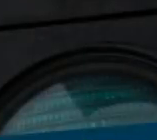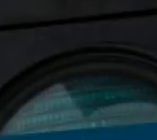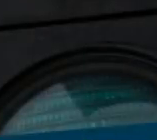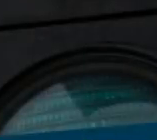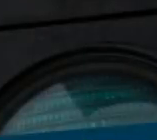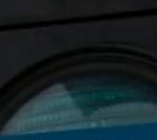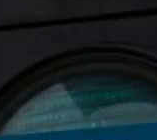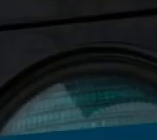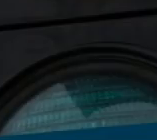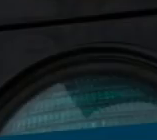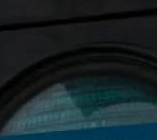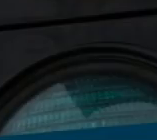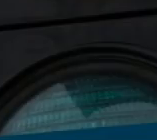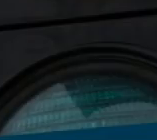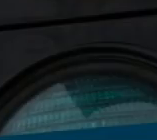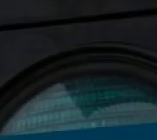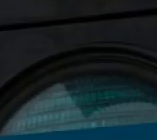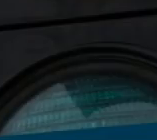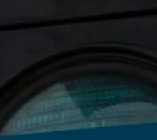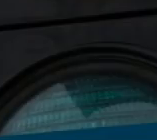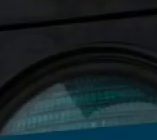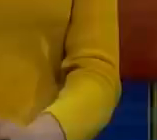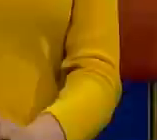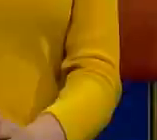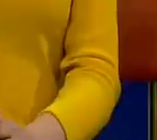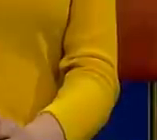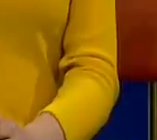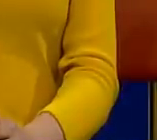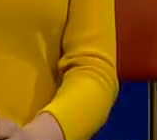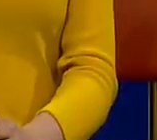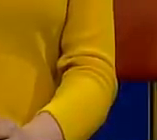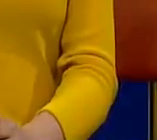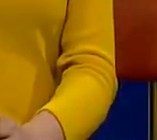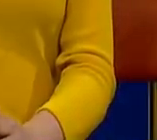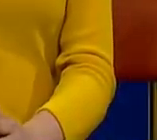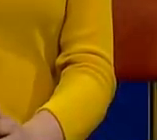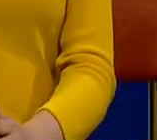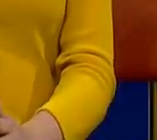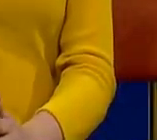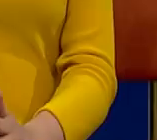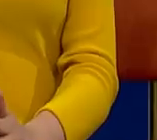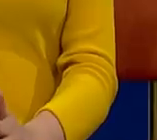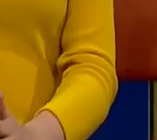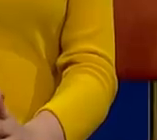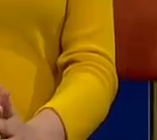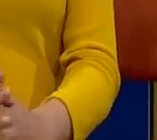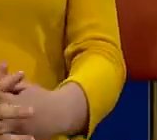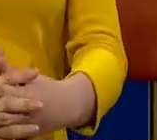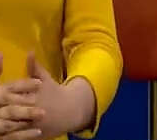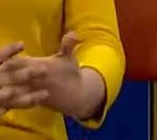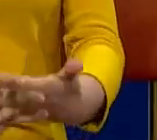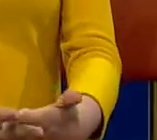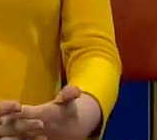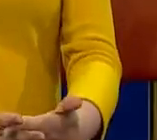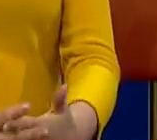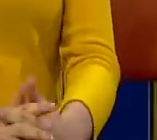a las 5 horas, mientras que en el semáforo verde es a partir de las 12 de la noche hasta las 5 de la mañana. Así que en este